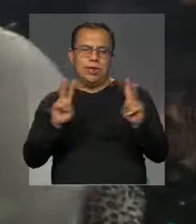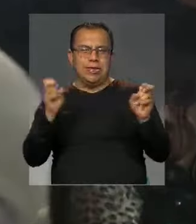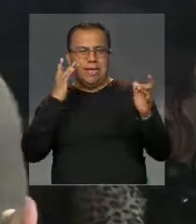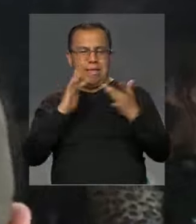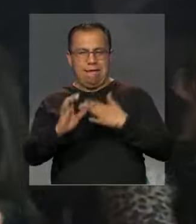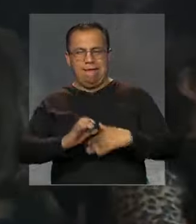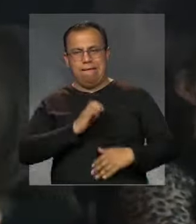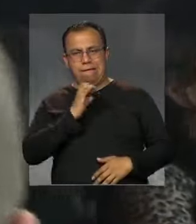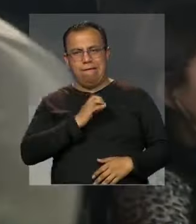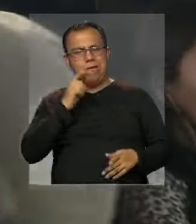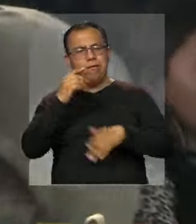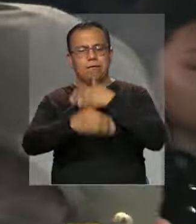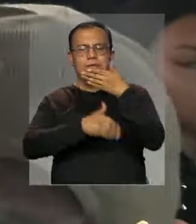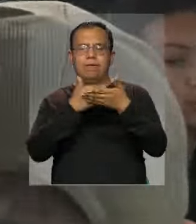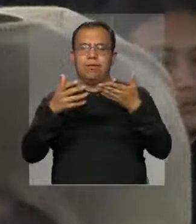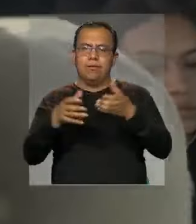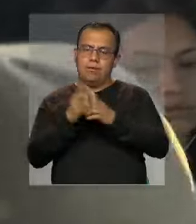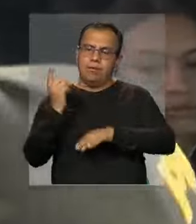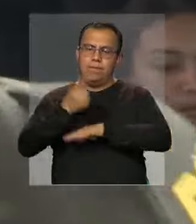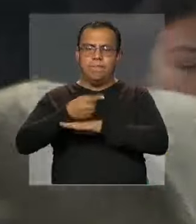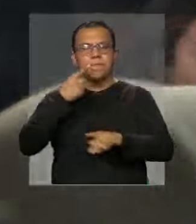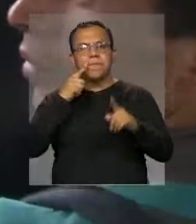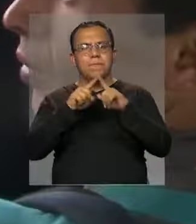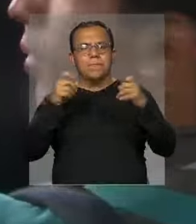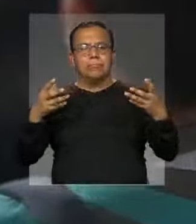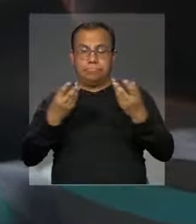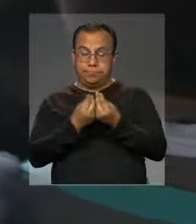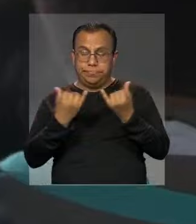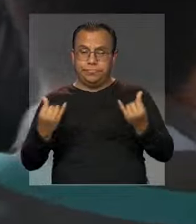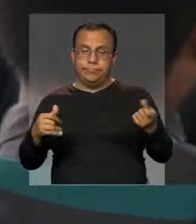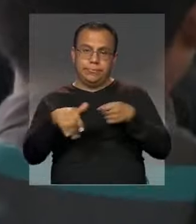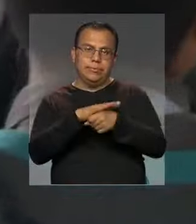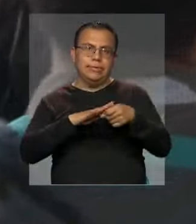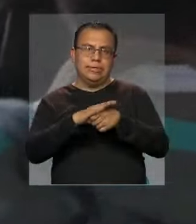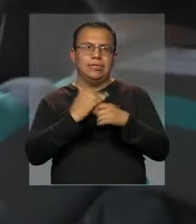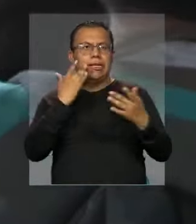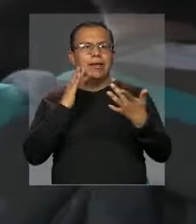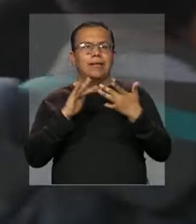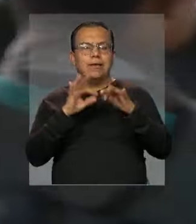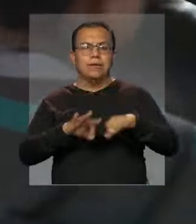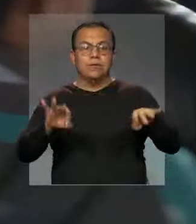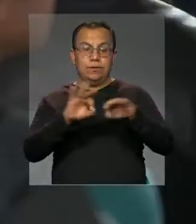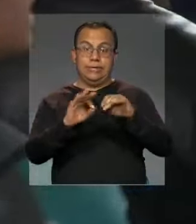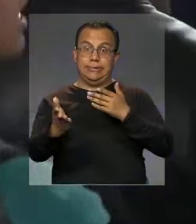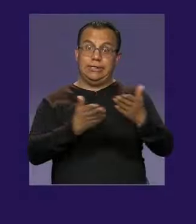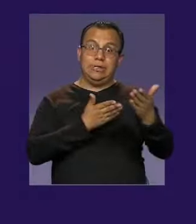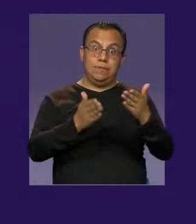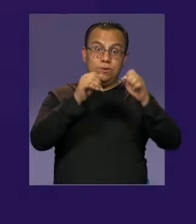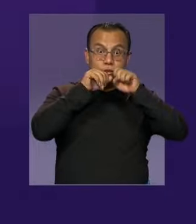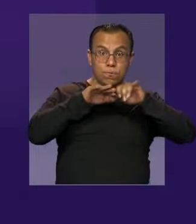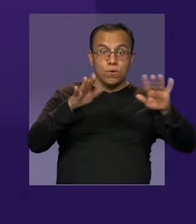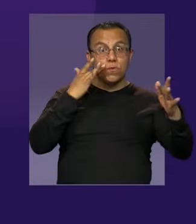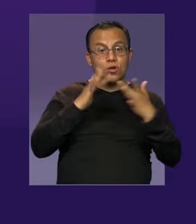caracteriza por ejercer poder sobre la víctima y dejarla en estado de indefensión. En el transporte público, el acoso se manifiesta